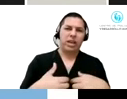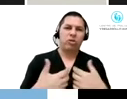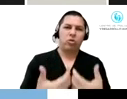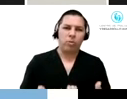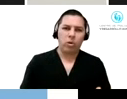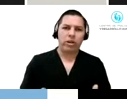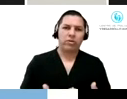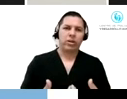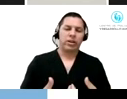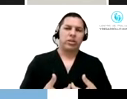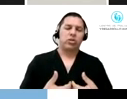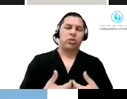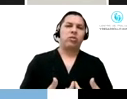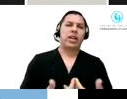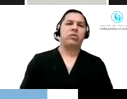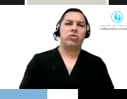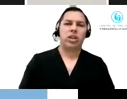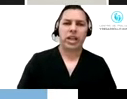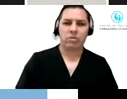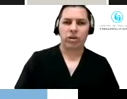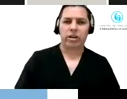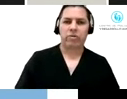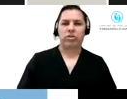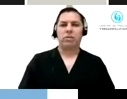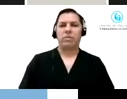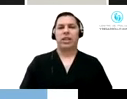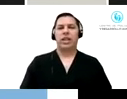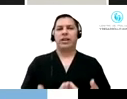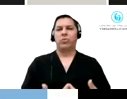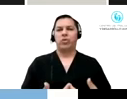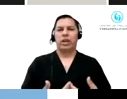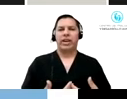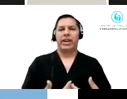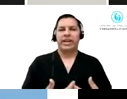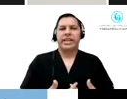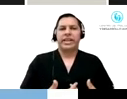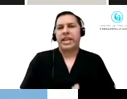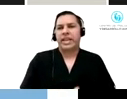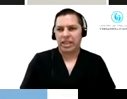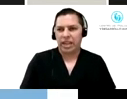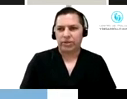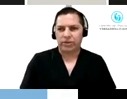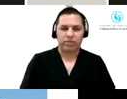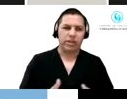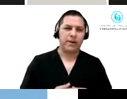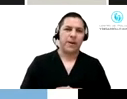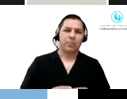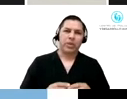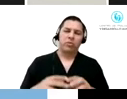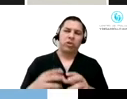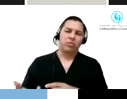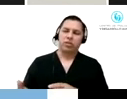hay un mensaje culpógeno sobre lo que le sucede a la mujer cuando realmente la responsabilidad es de quien hace el daño,